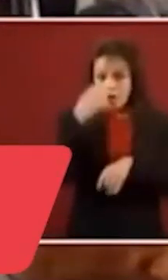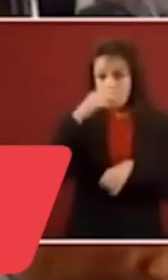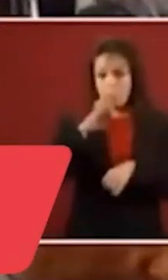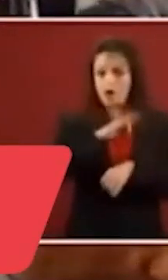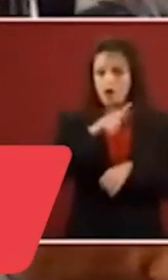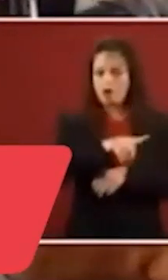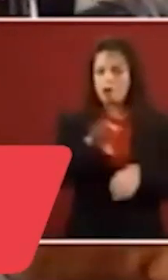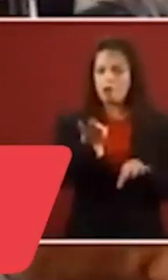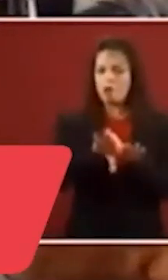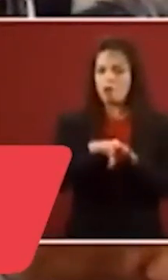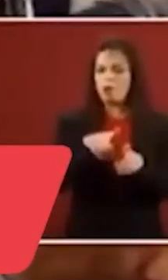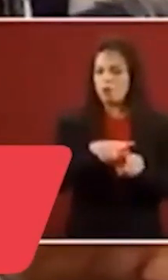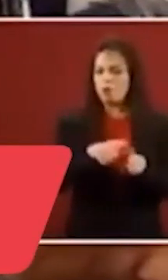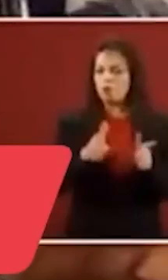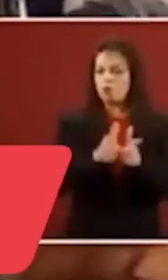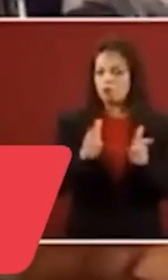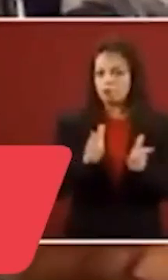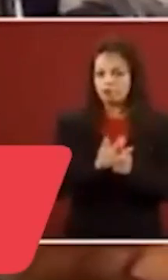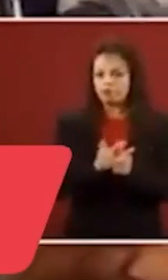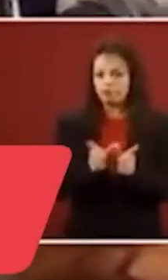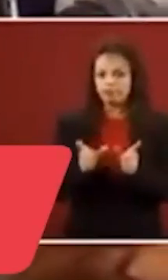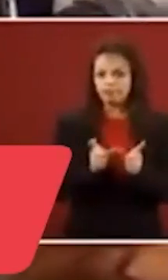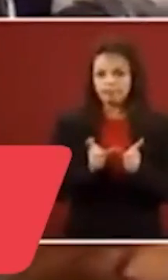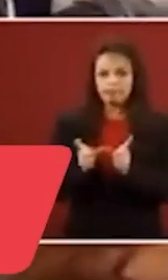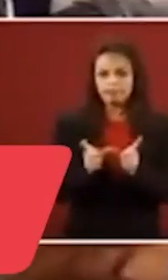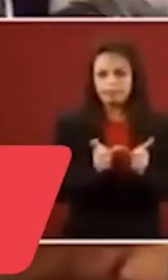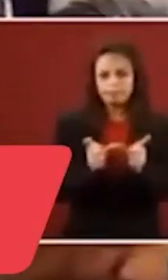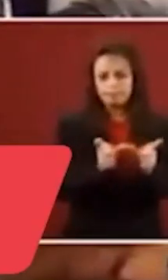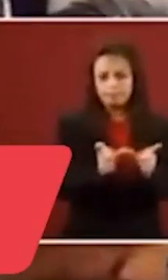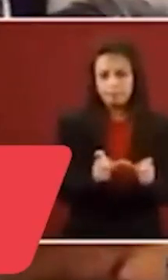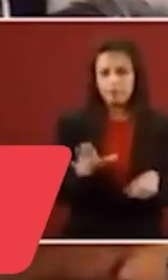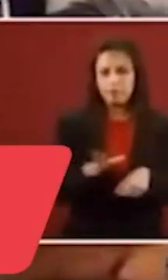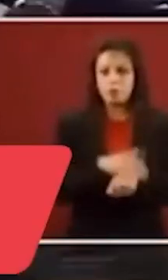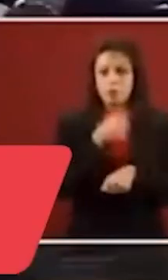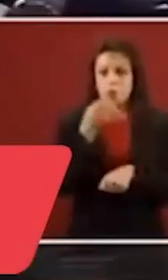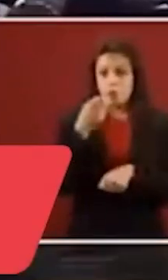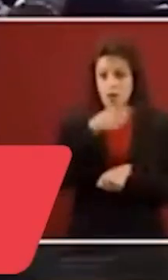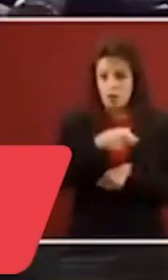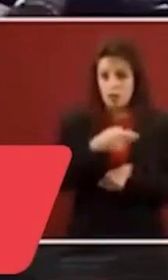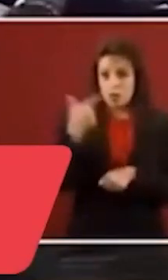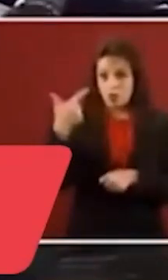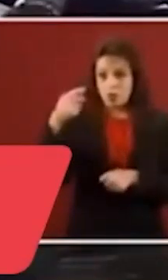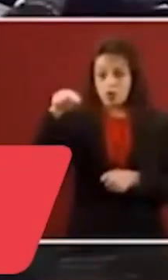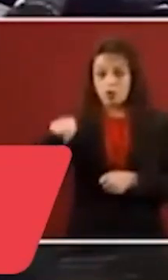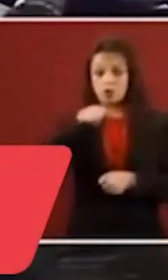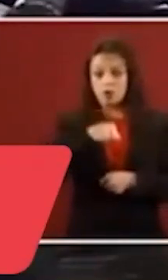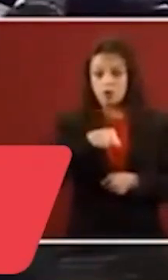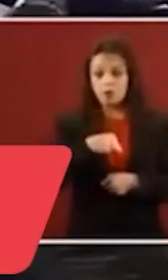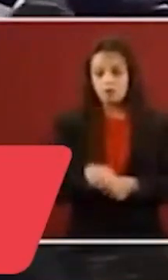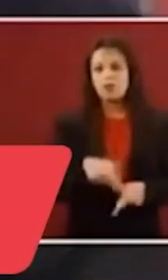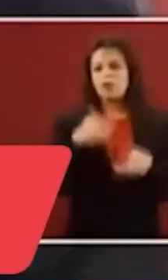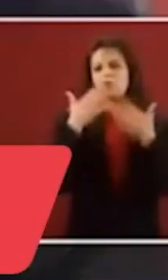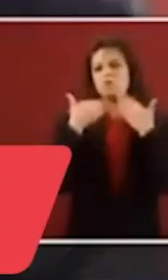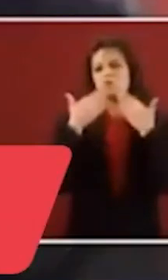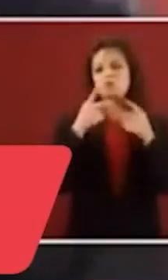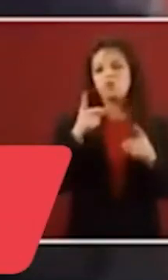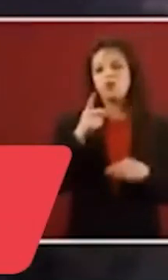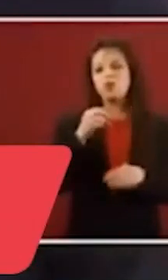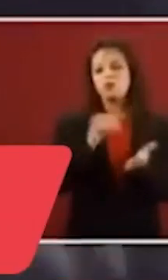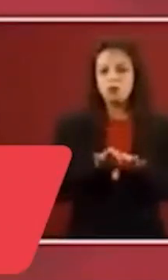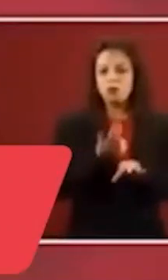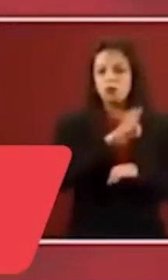están muriendo niños? Niños están muriendo. En Palestina igual. En Palestina no hay